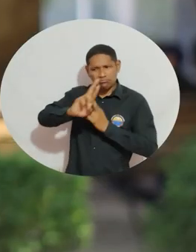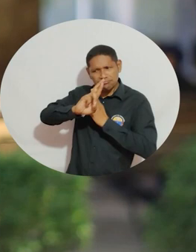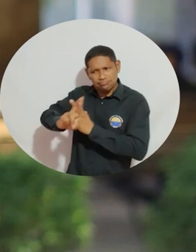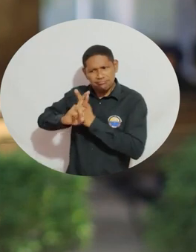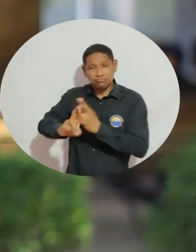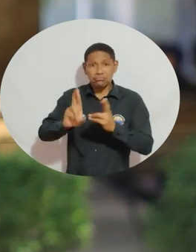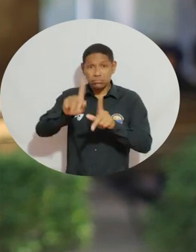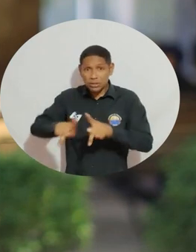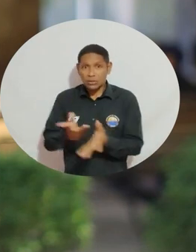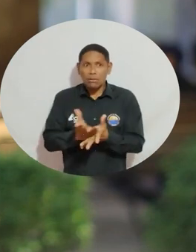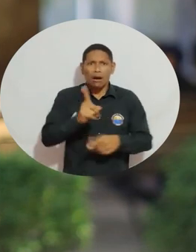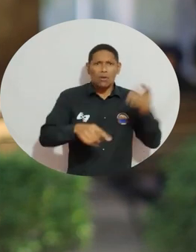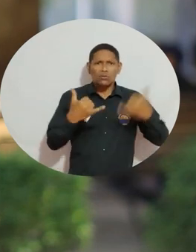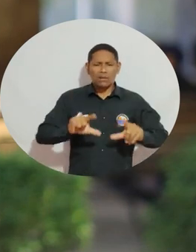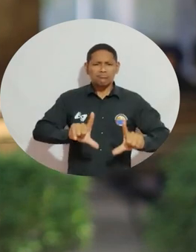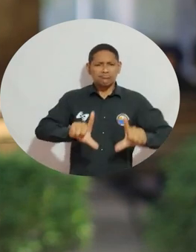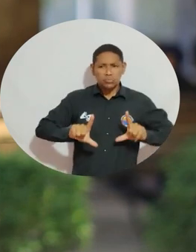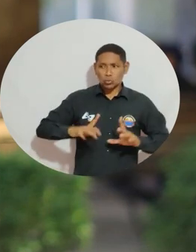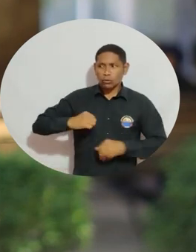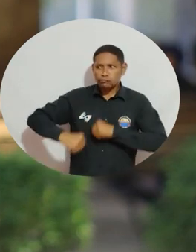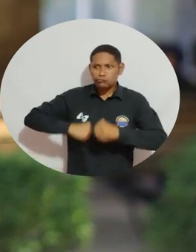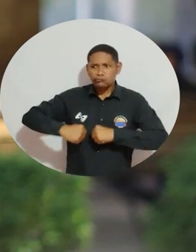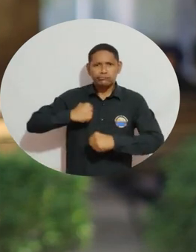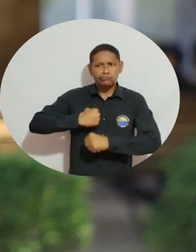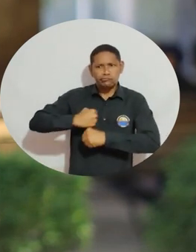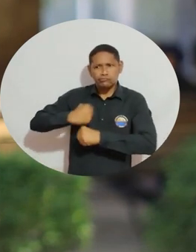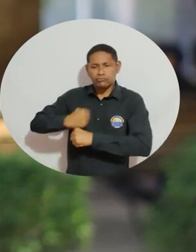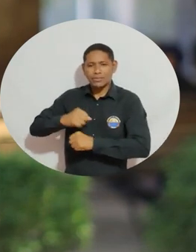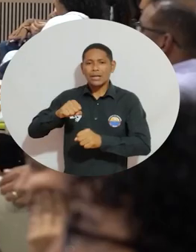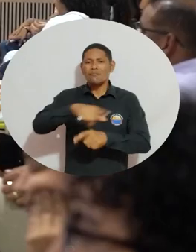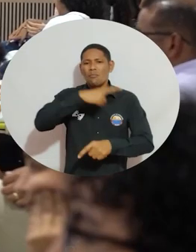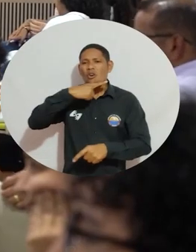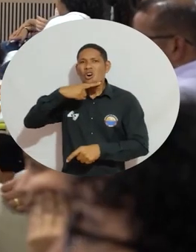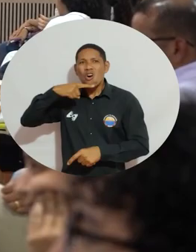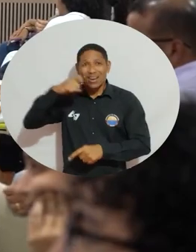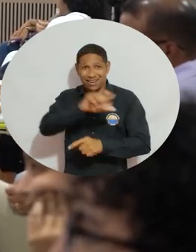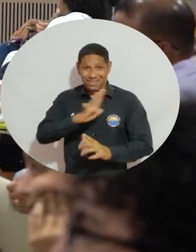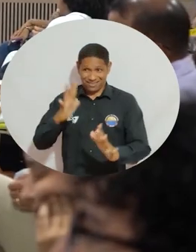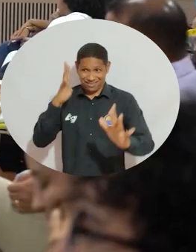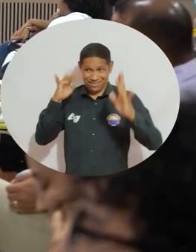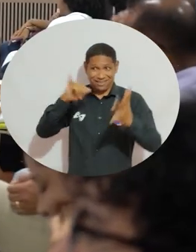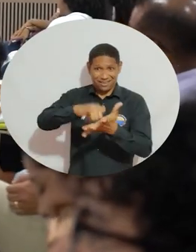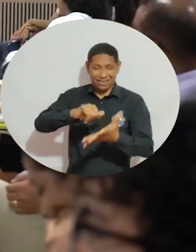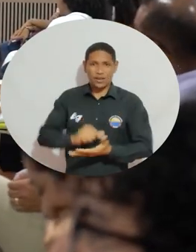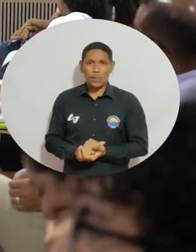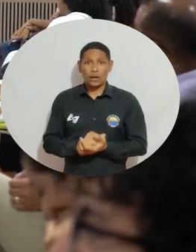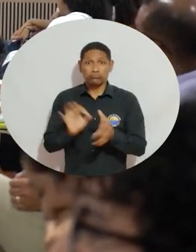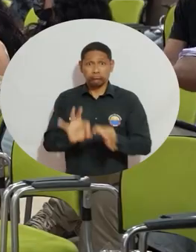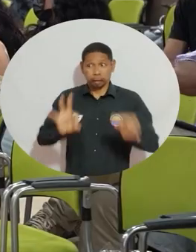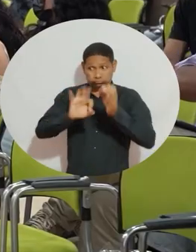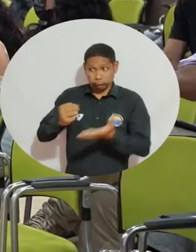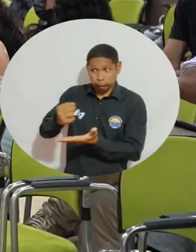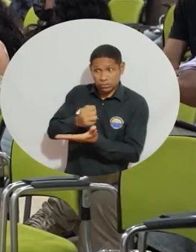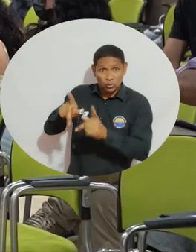entregaron reconocimientos a estudiantes y graduados por su labor en nuestro bosque seco. Con el propósito de resaltar la importancia de